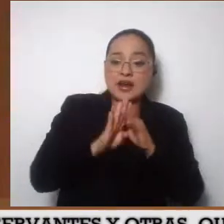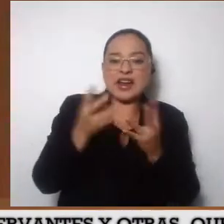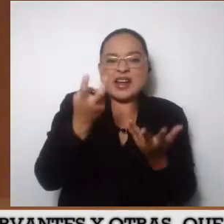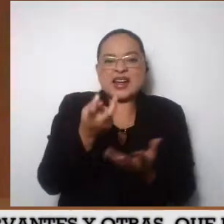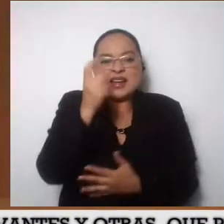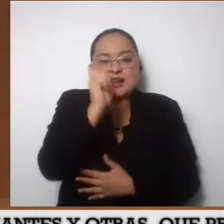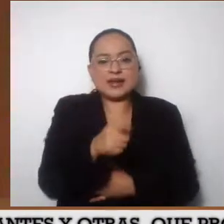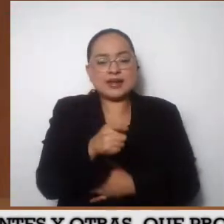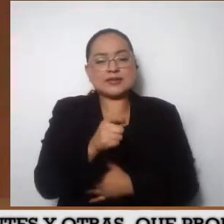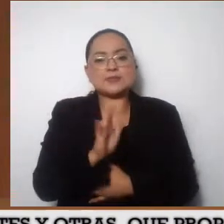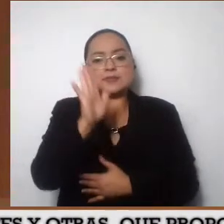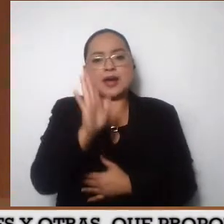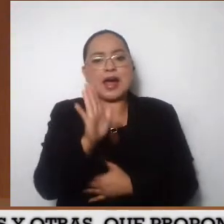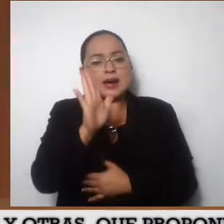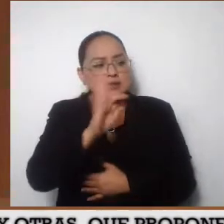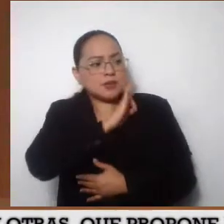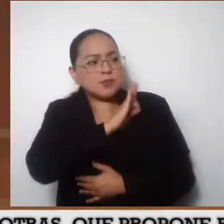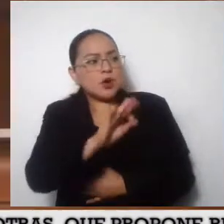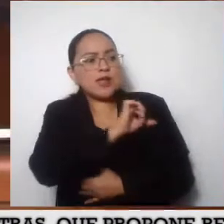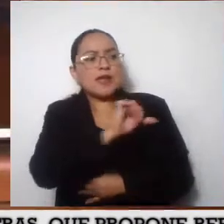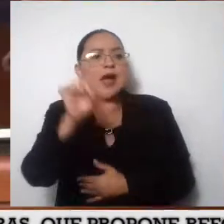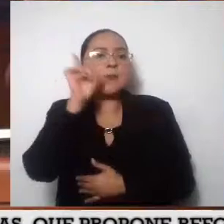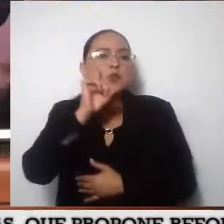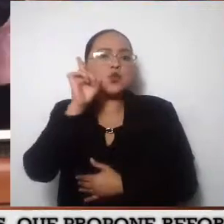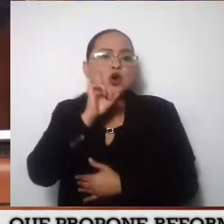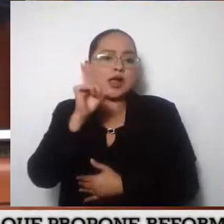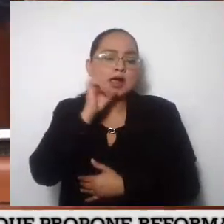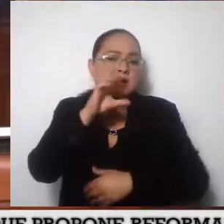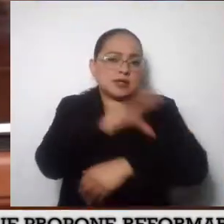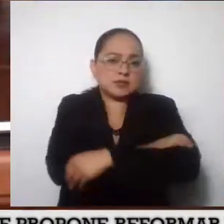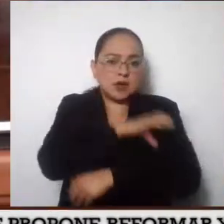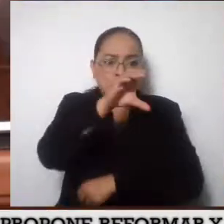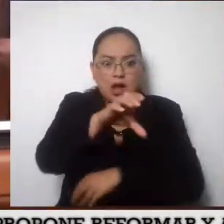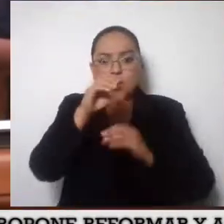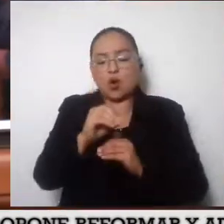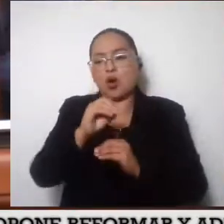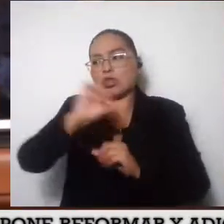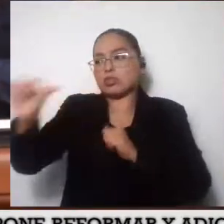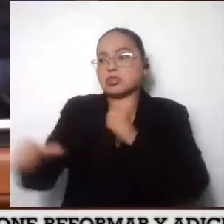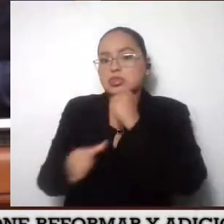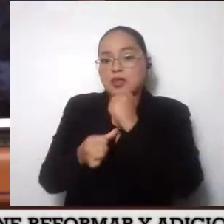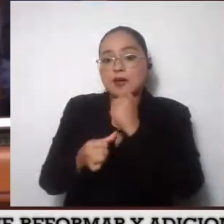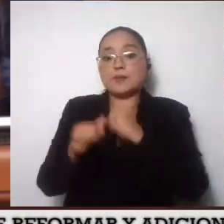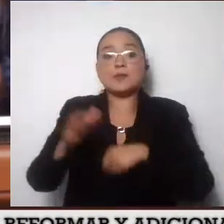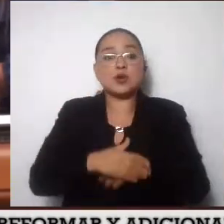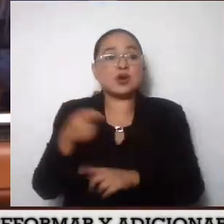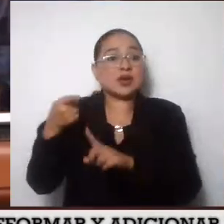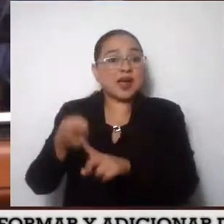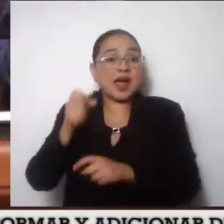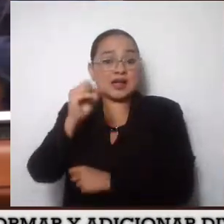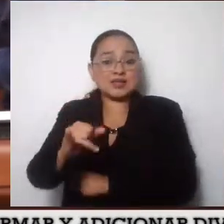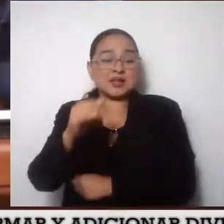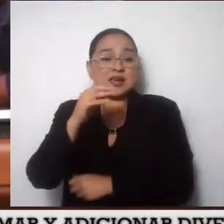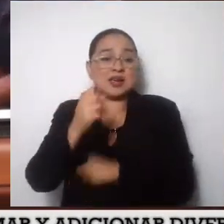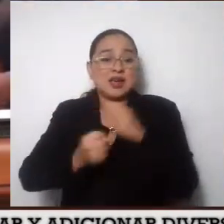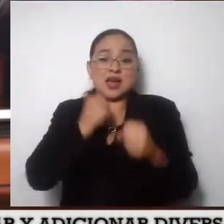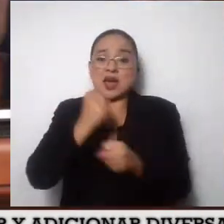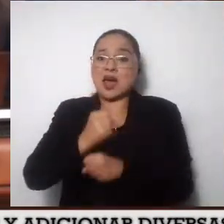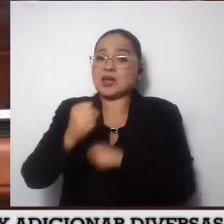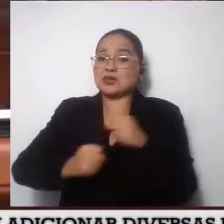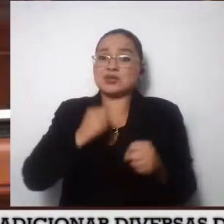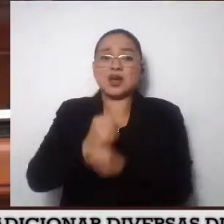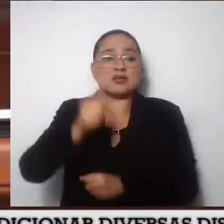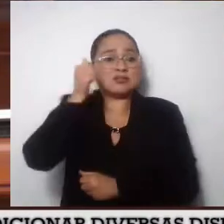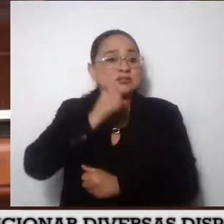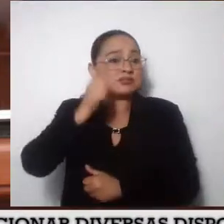podrían empoderar o desapoderar especialmente a las mujeres, quienes tradicionalmente han ocupado posiciones de subordinación dentro